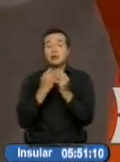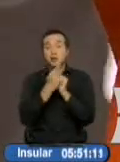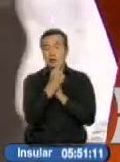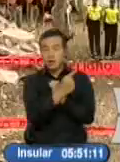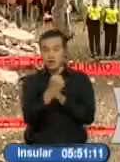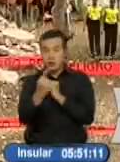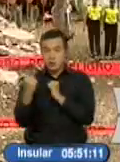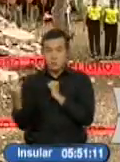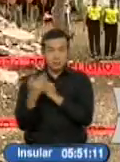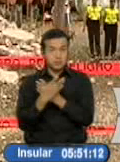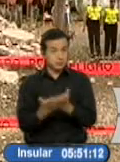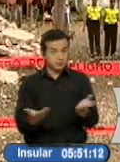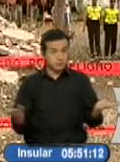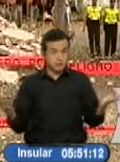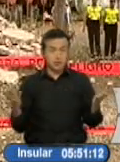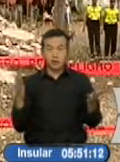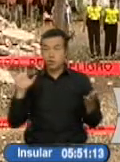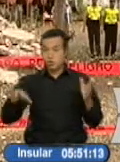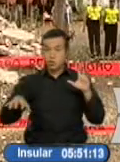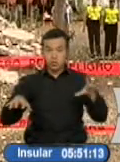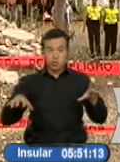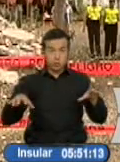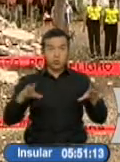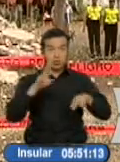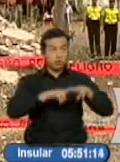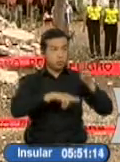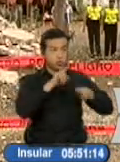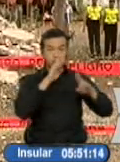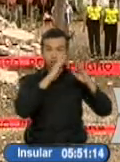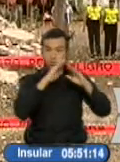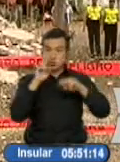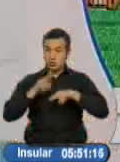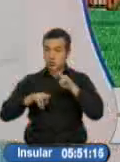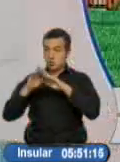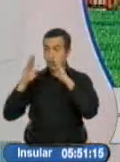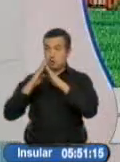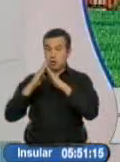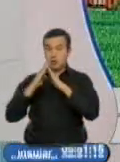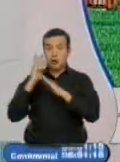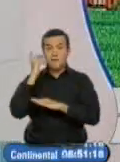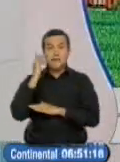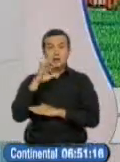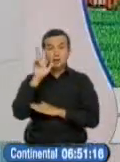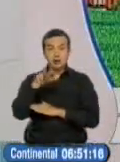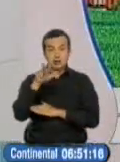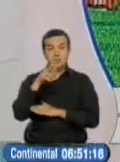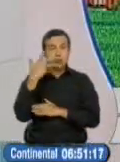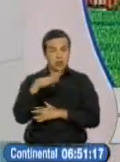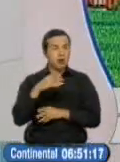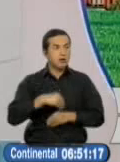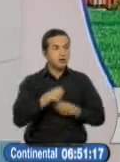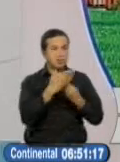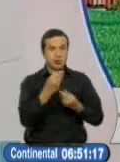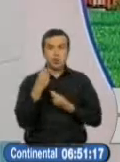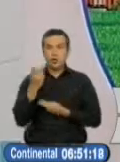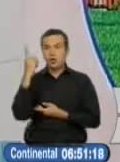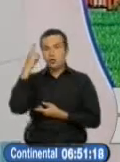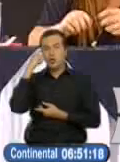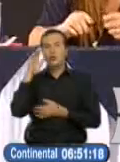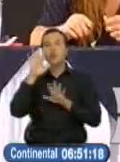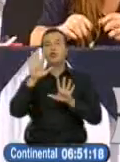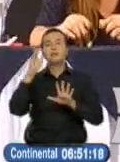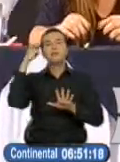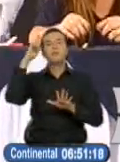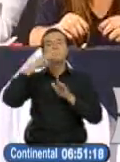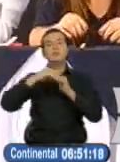de los sectores. En ambos planes inmobiliarios, que se prevén entregar en un plazo no superior a 3 meses, el gobierno destina cerca de 10 millones